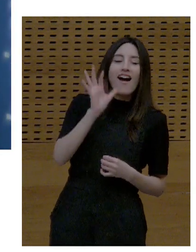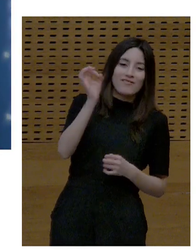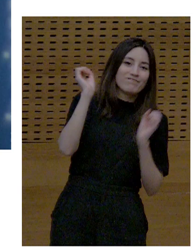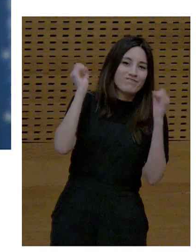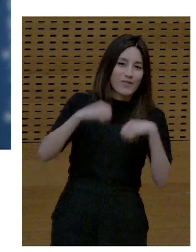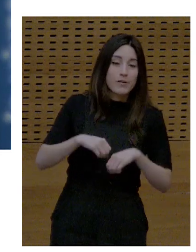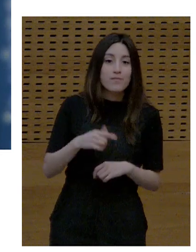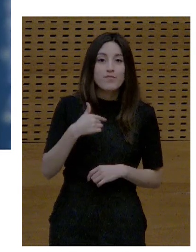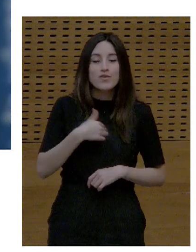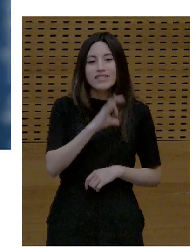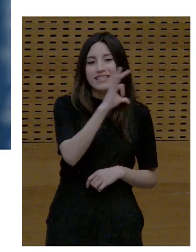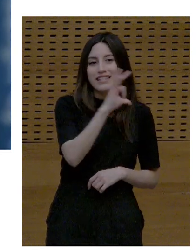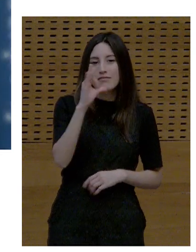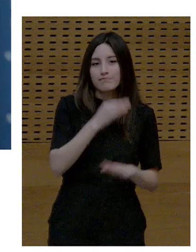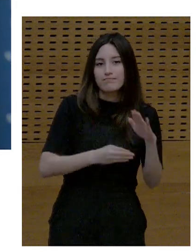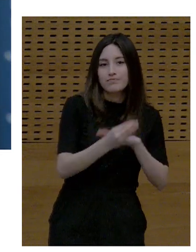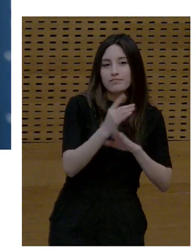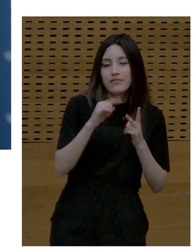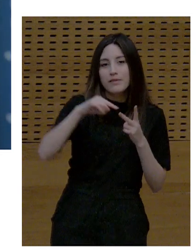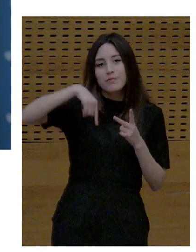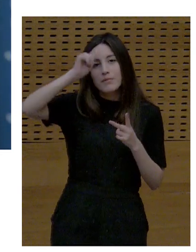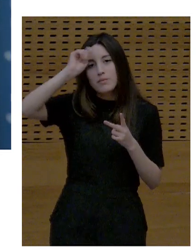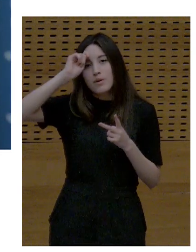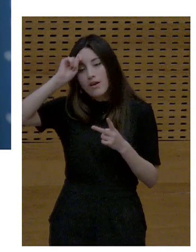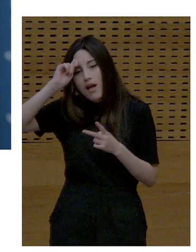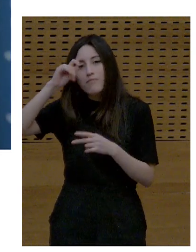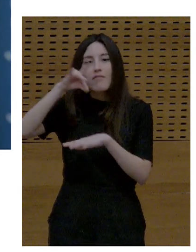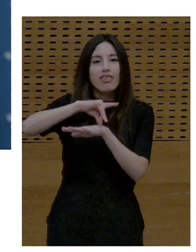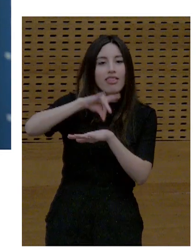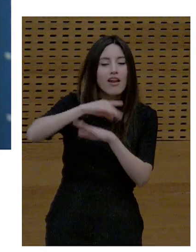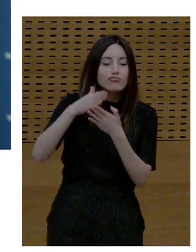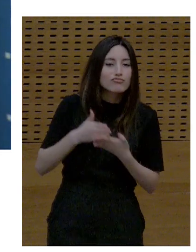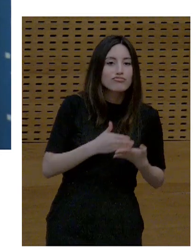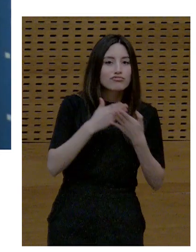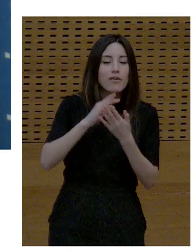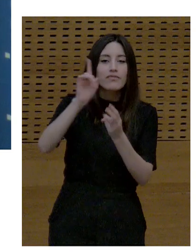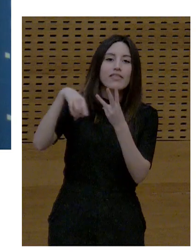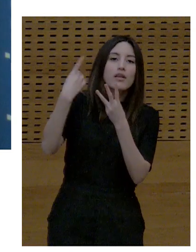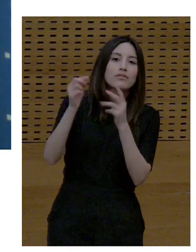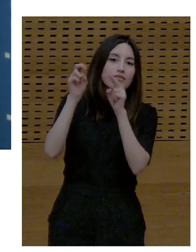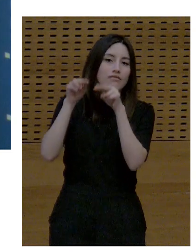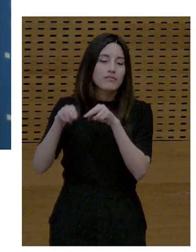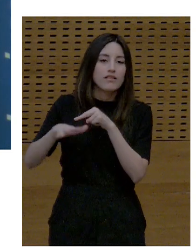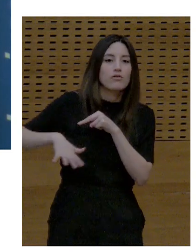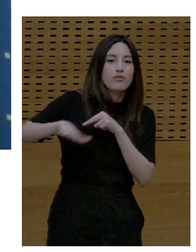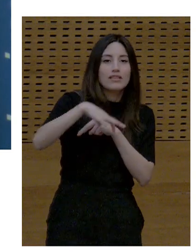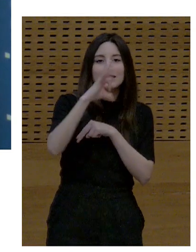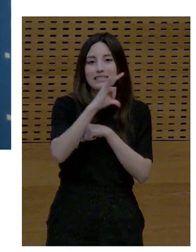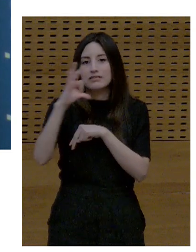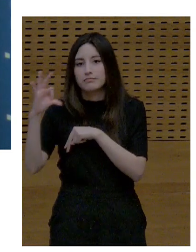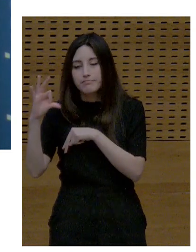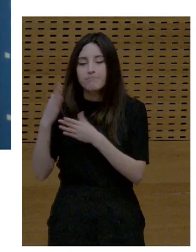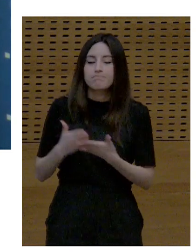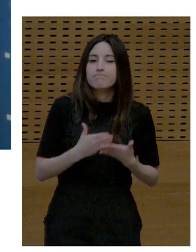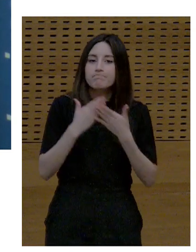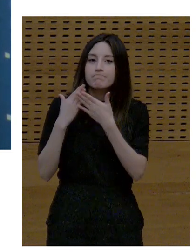Sebastián, estudié medicina en Pamplona. Después hice la residencia en San Sebastián